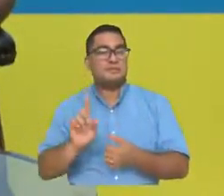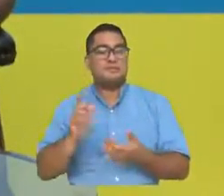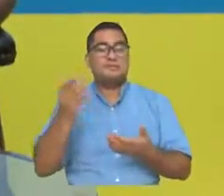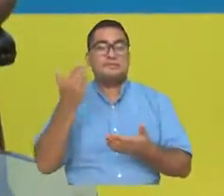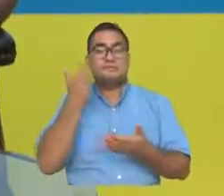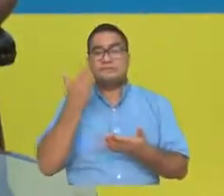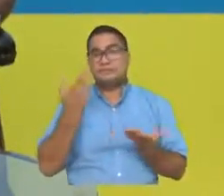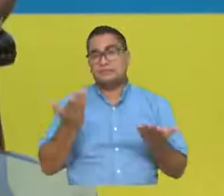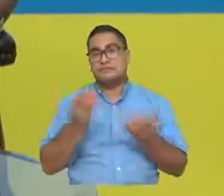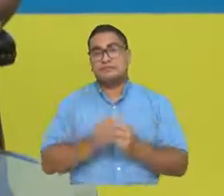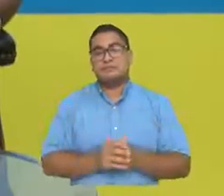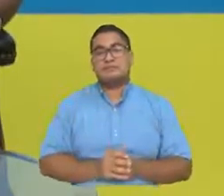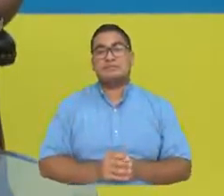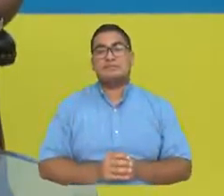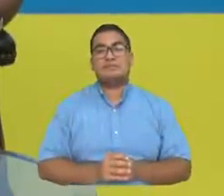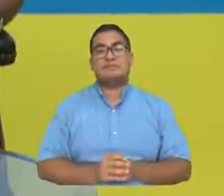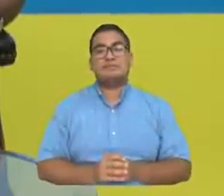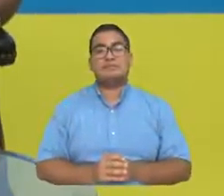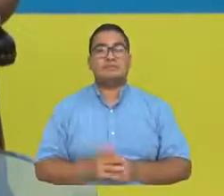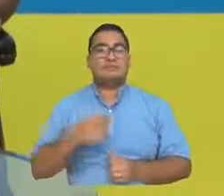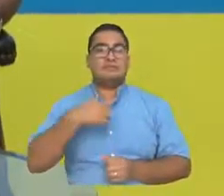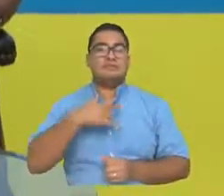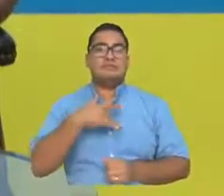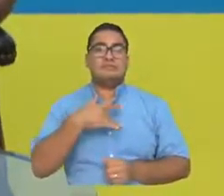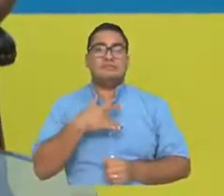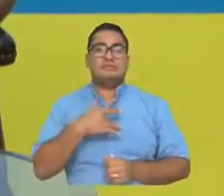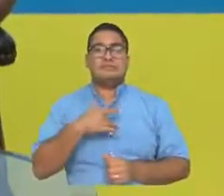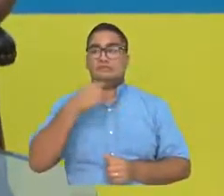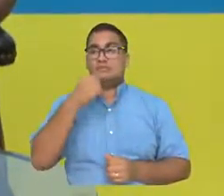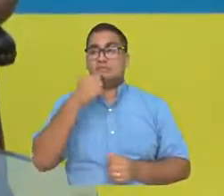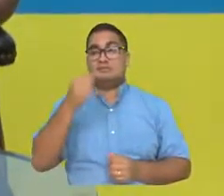vaso, nuestro plato, nuestra